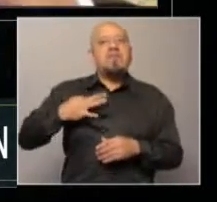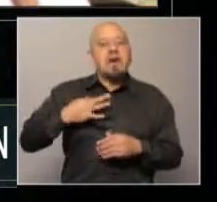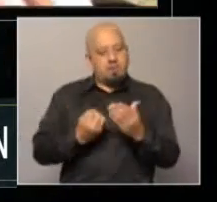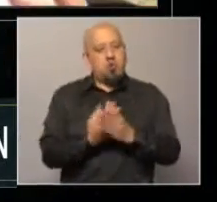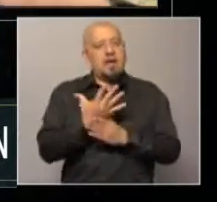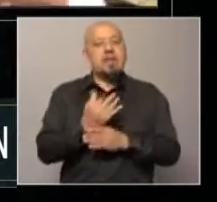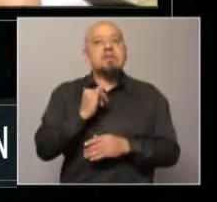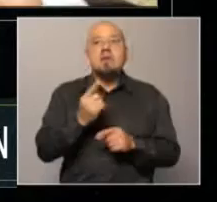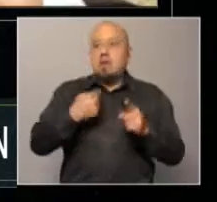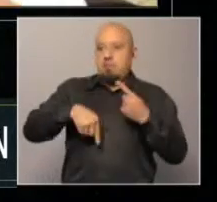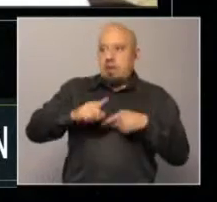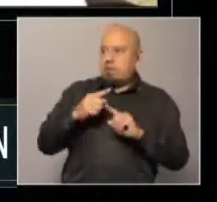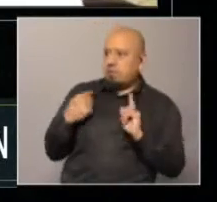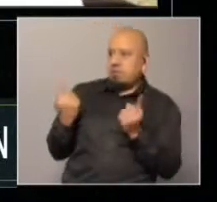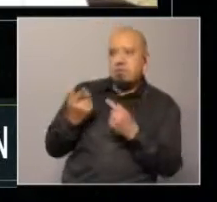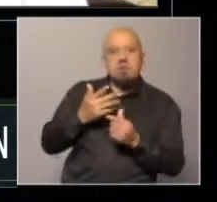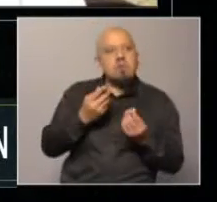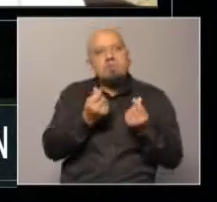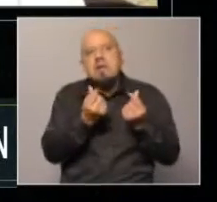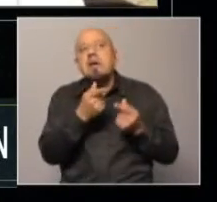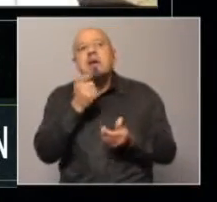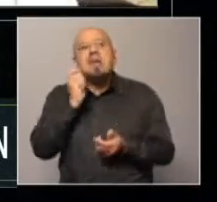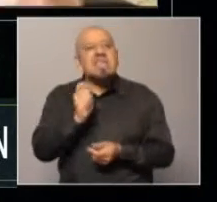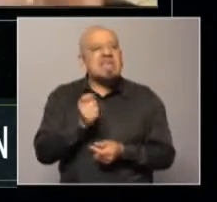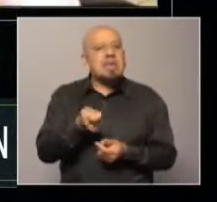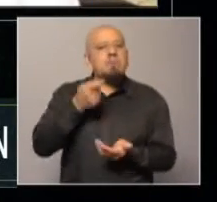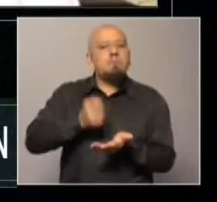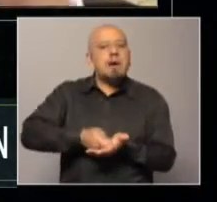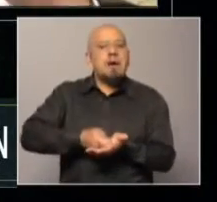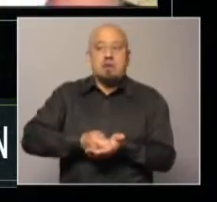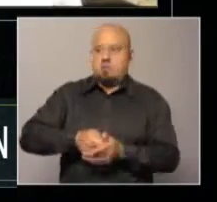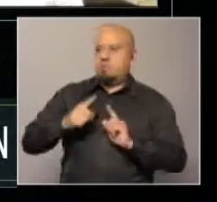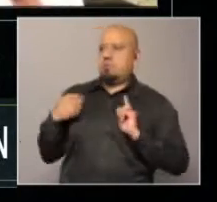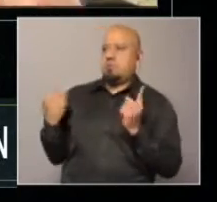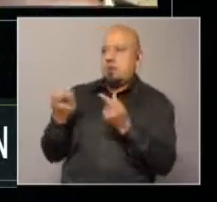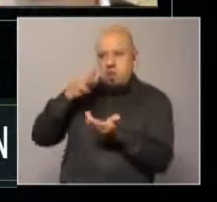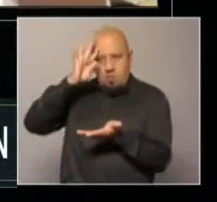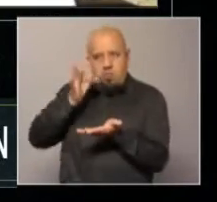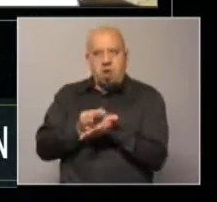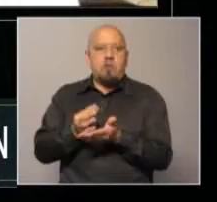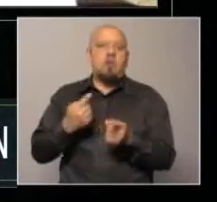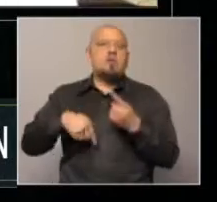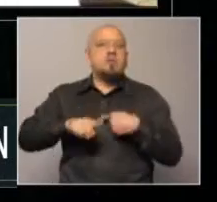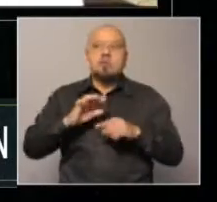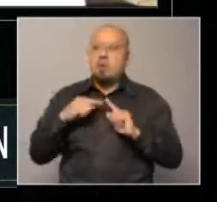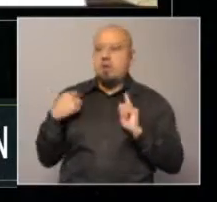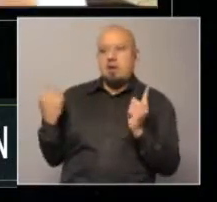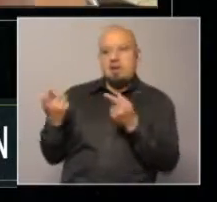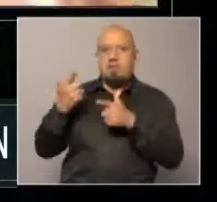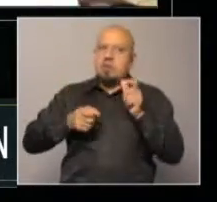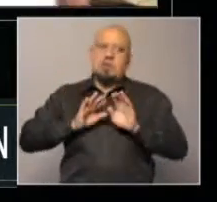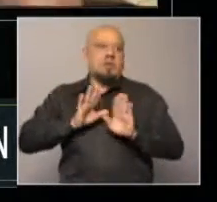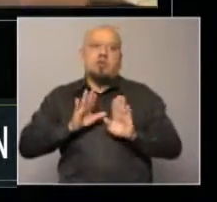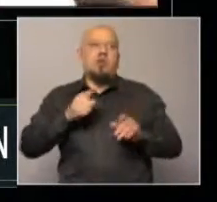Quien paga por eso es el individuo. Y eso yo creo que es una demanda por más Estado, más protección social,